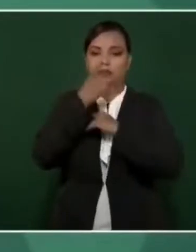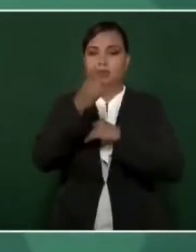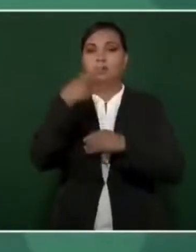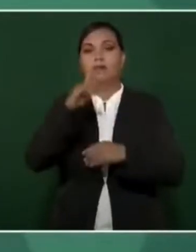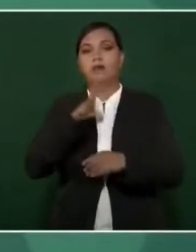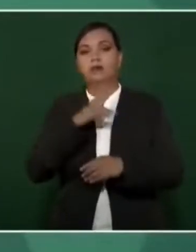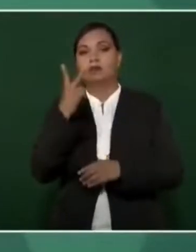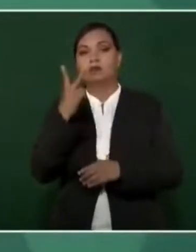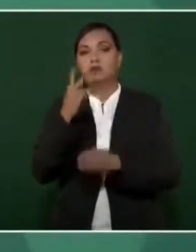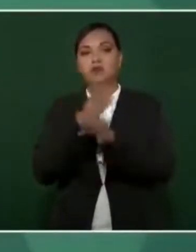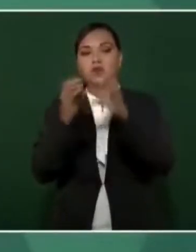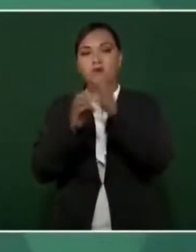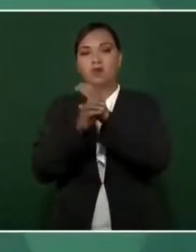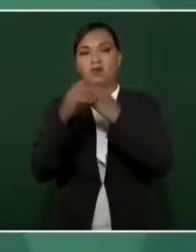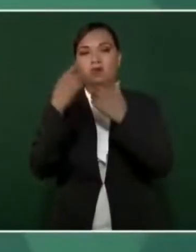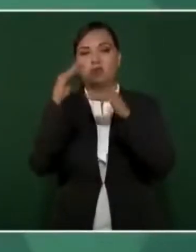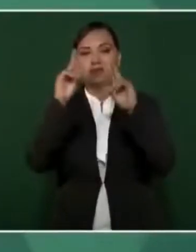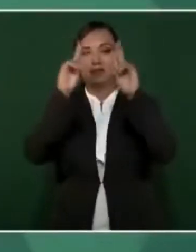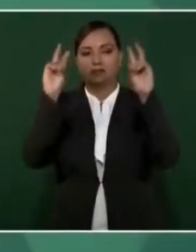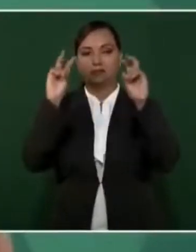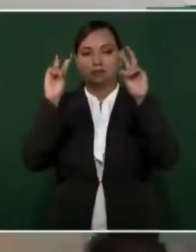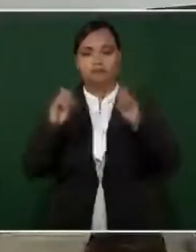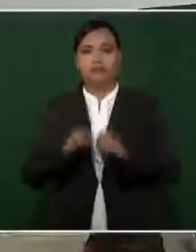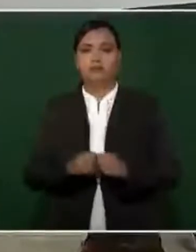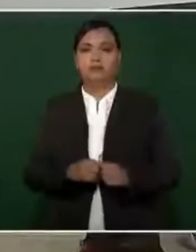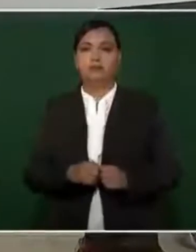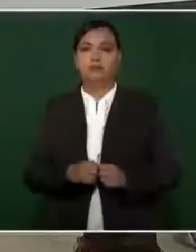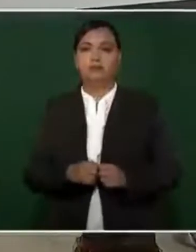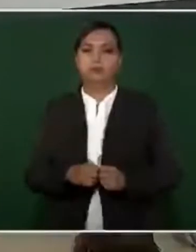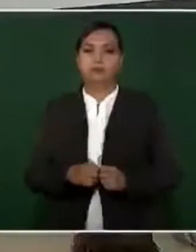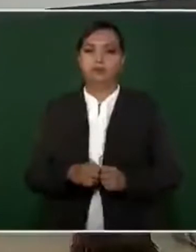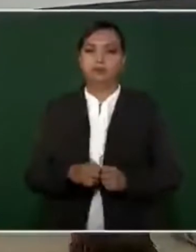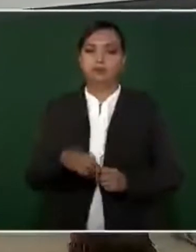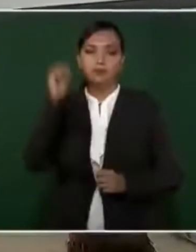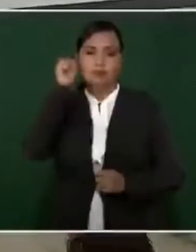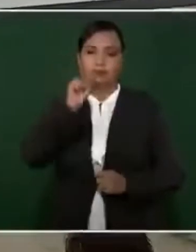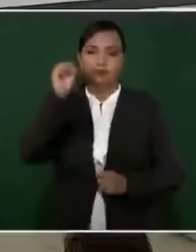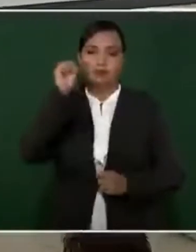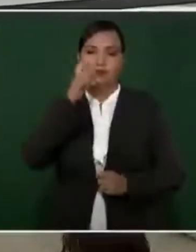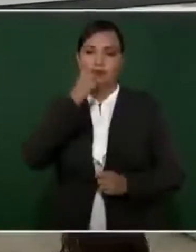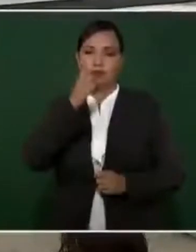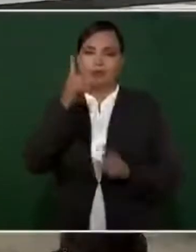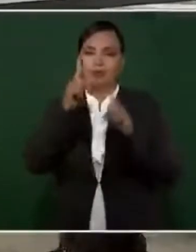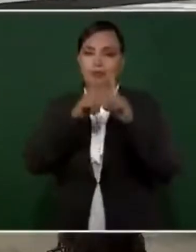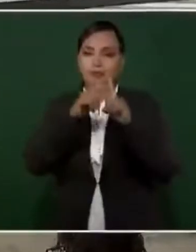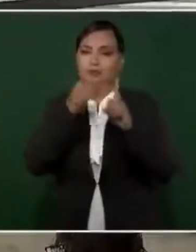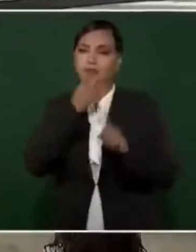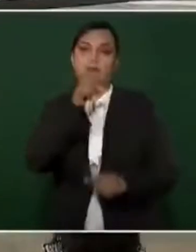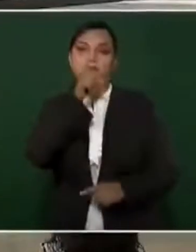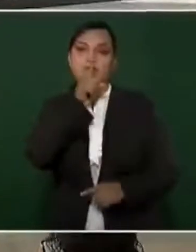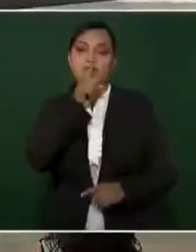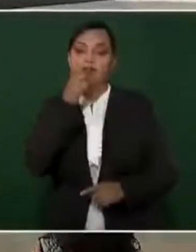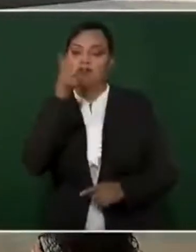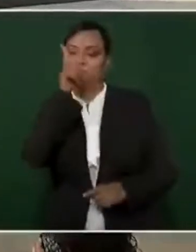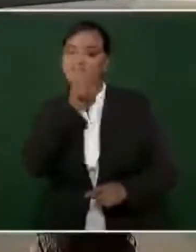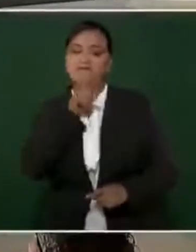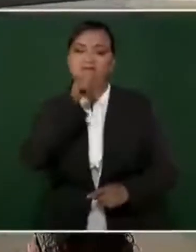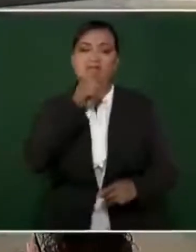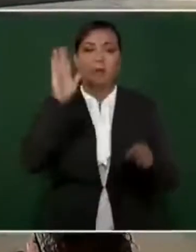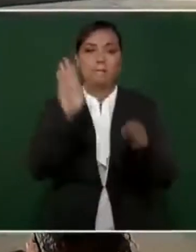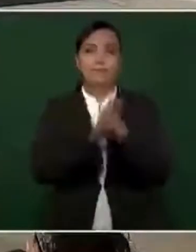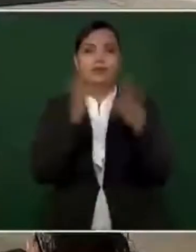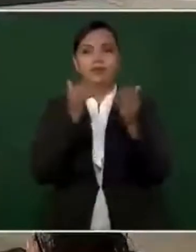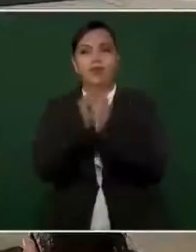en esa situación de estos señalamientos que constantemente se desmintieron porque estaban construidos con mentira e